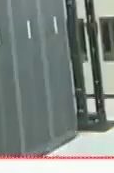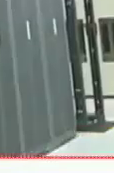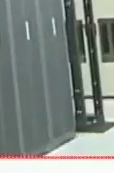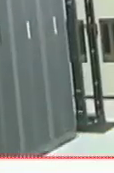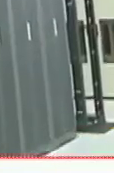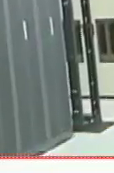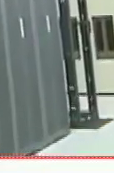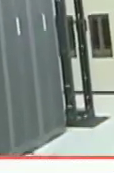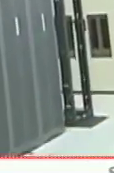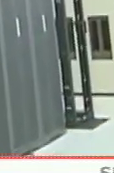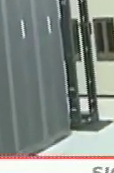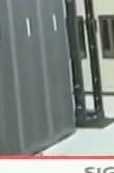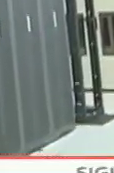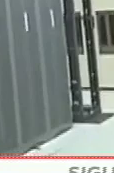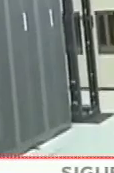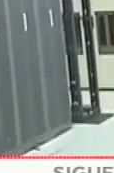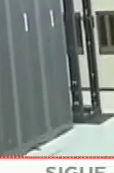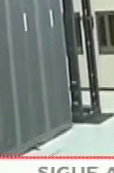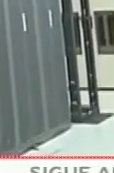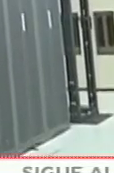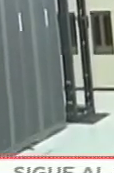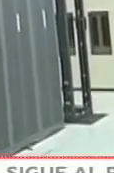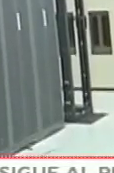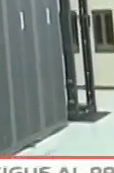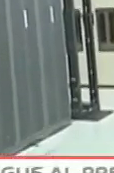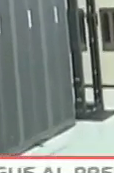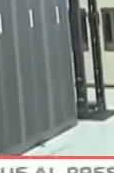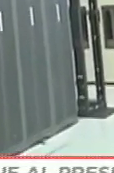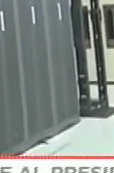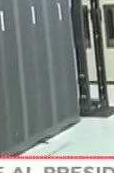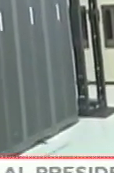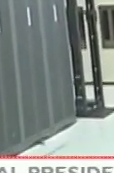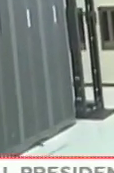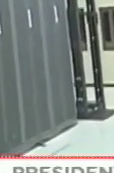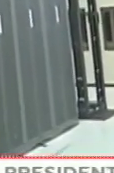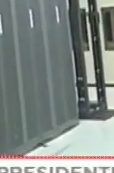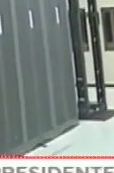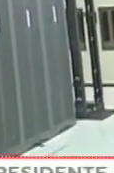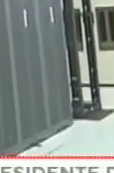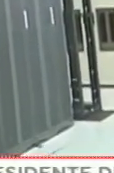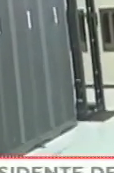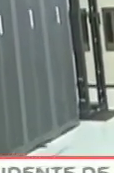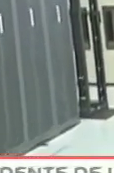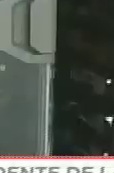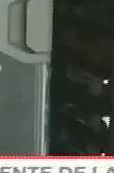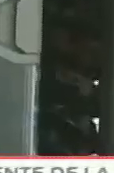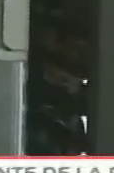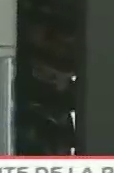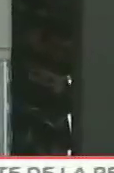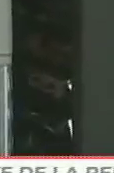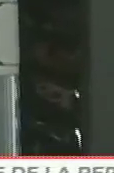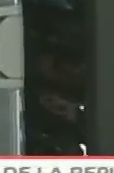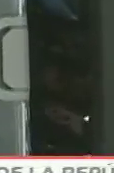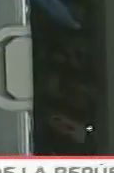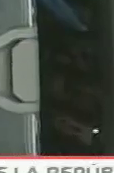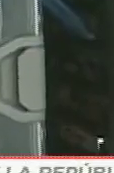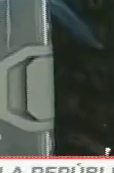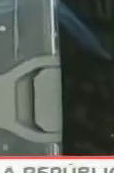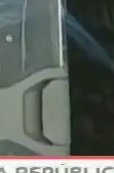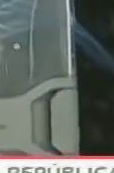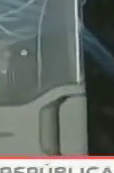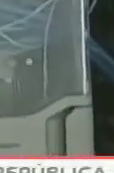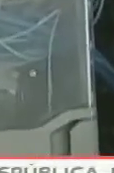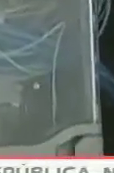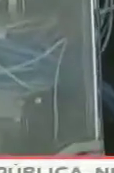que estuvieron aquí con nuestras alianzas internacionales, buena parte del equipamiento que está aquí es de China y de otros puntos del mundo, de la más alta tecnología.